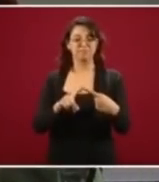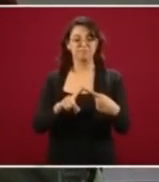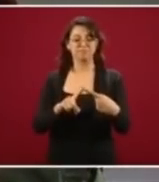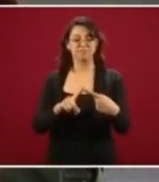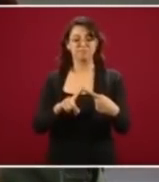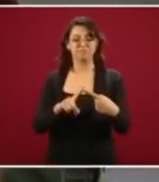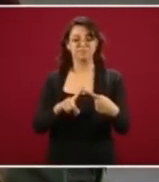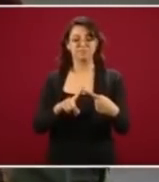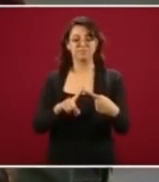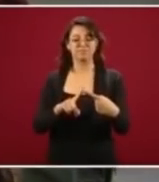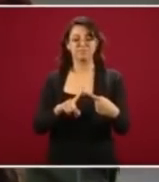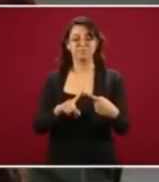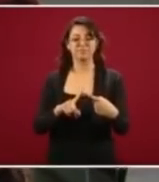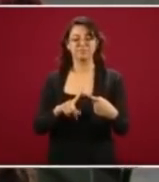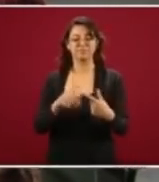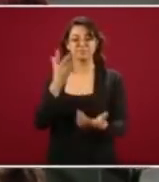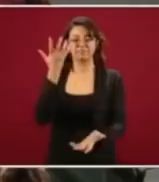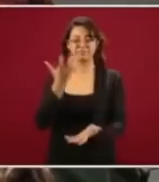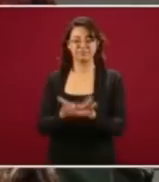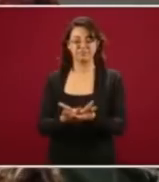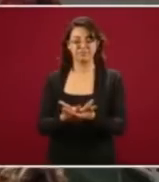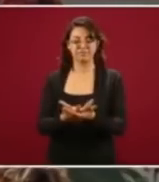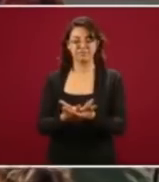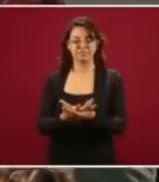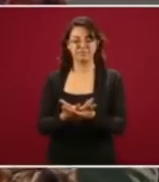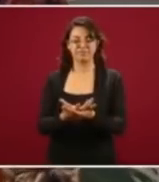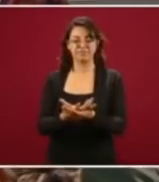hay un pequeño receso